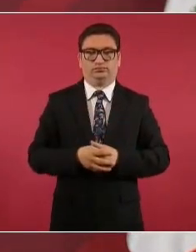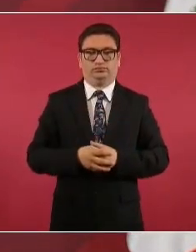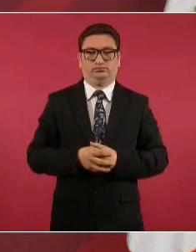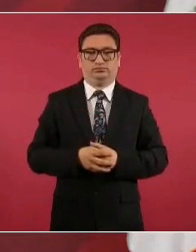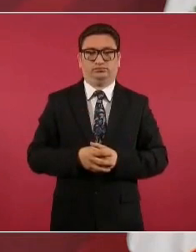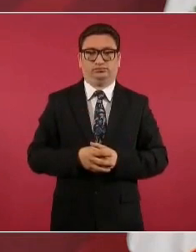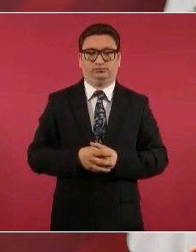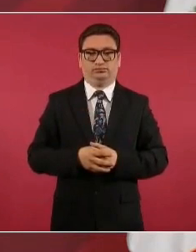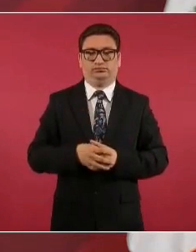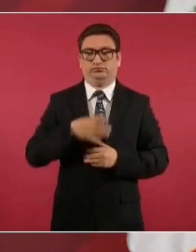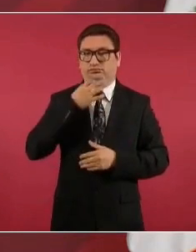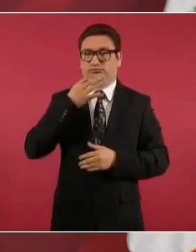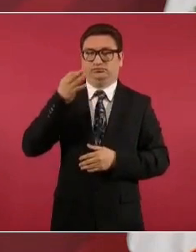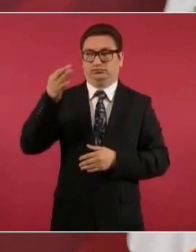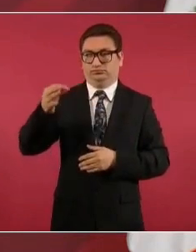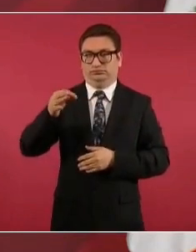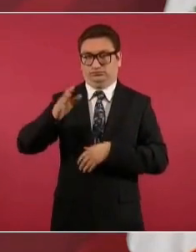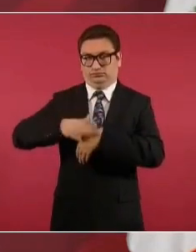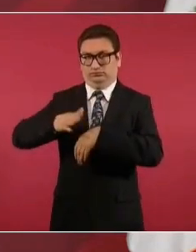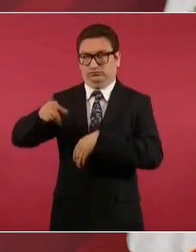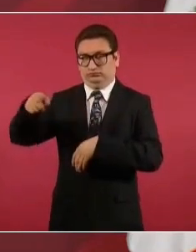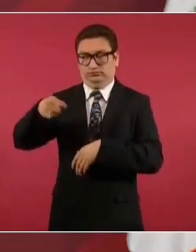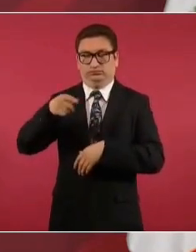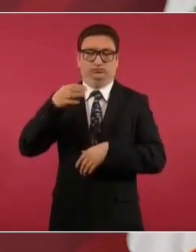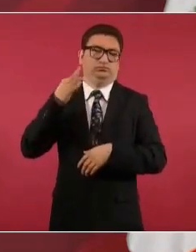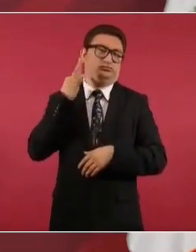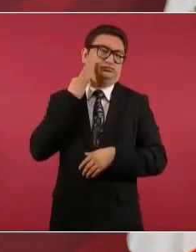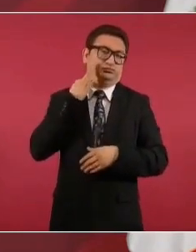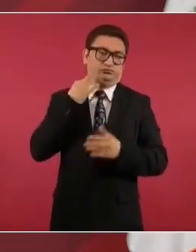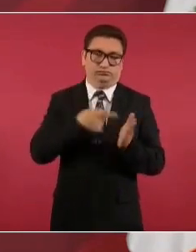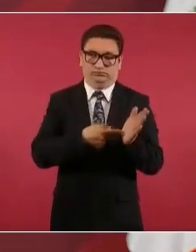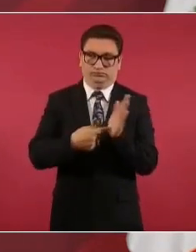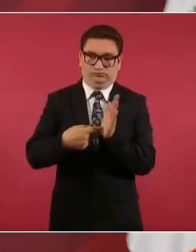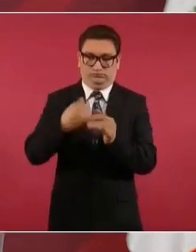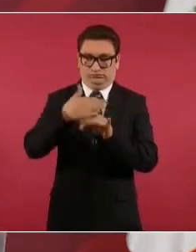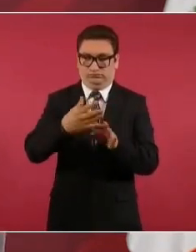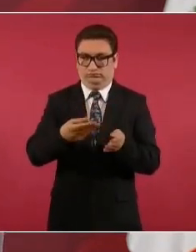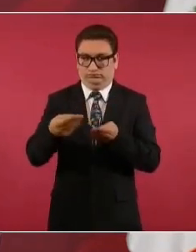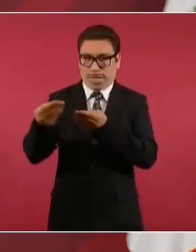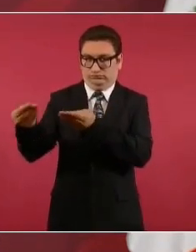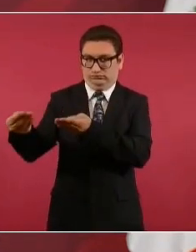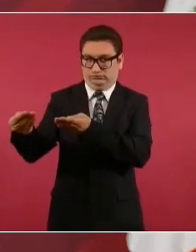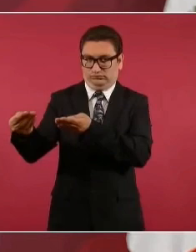se le plantea al fiscal, aquí está el informe,